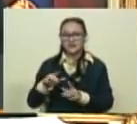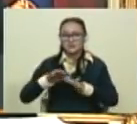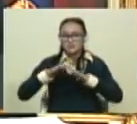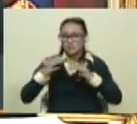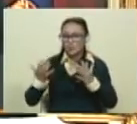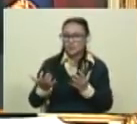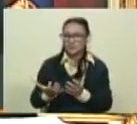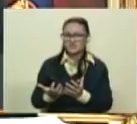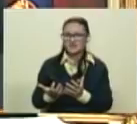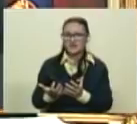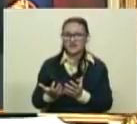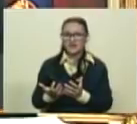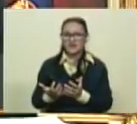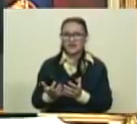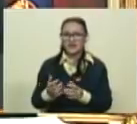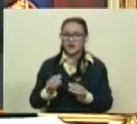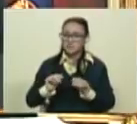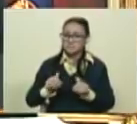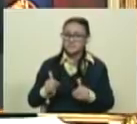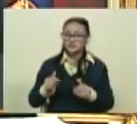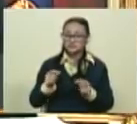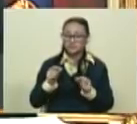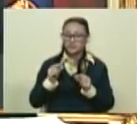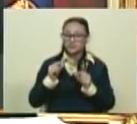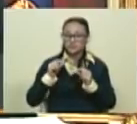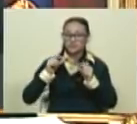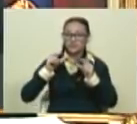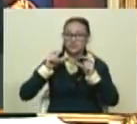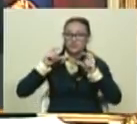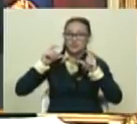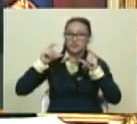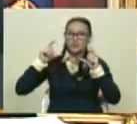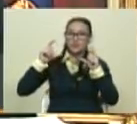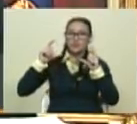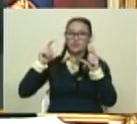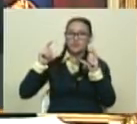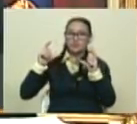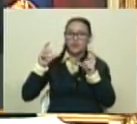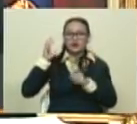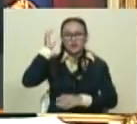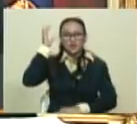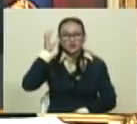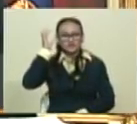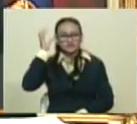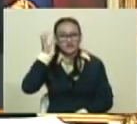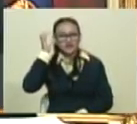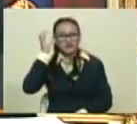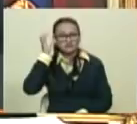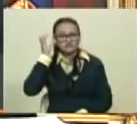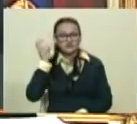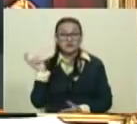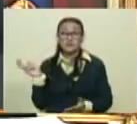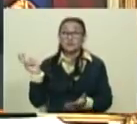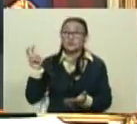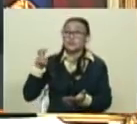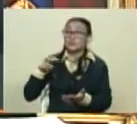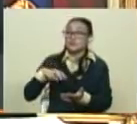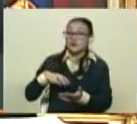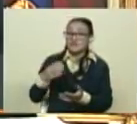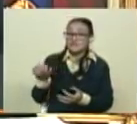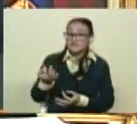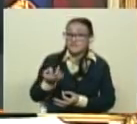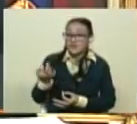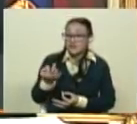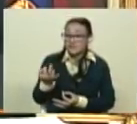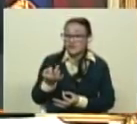mundial comienza a despertar el interés, la conciencia y comienza a levantar una ola de verdad